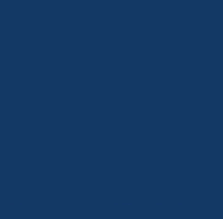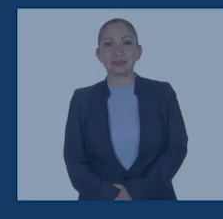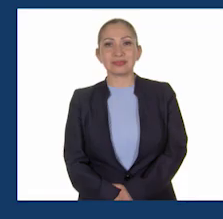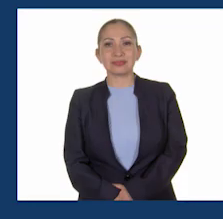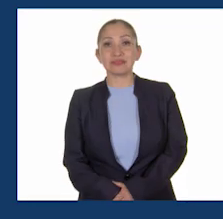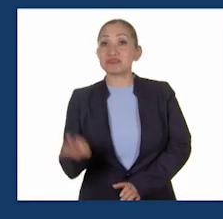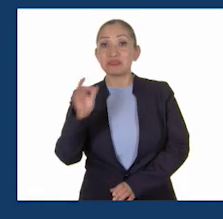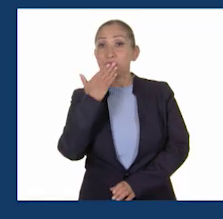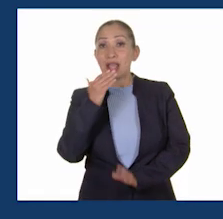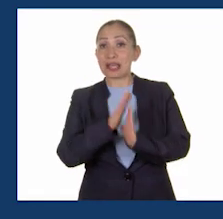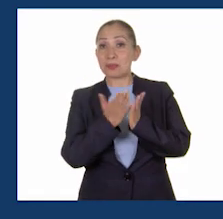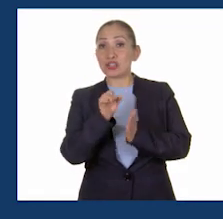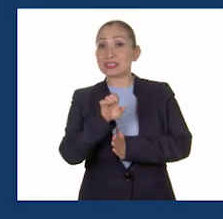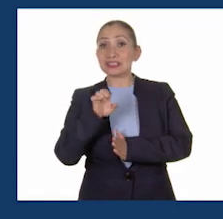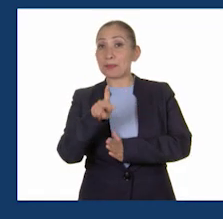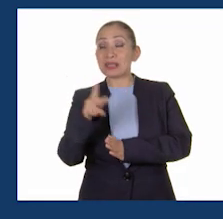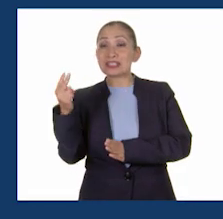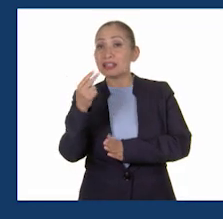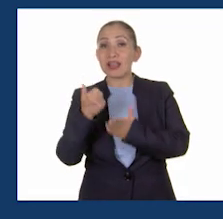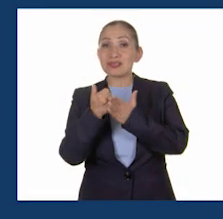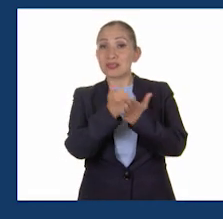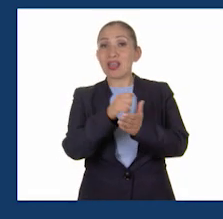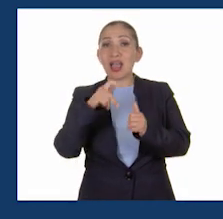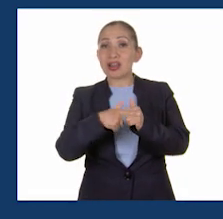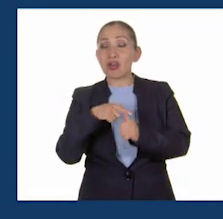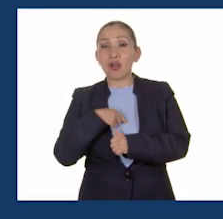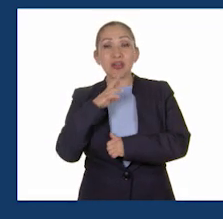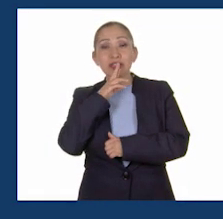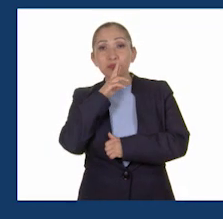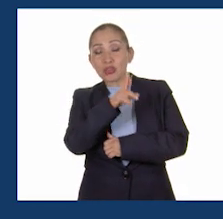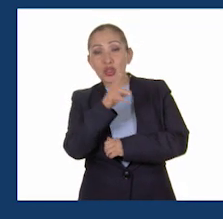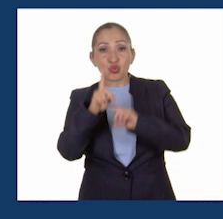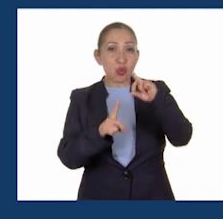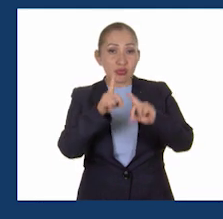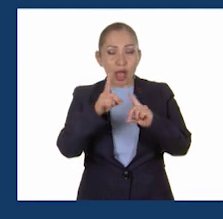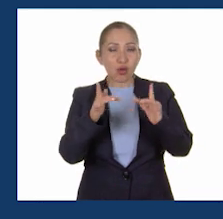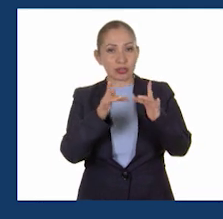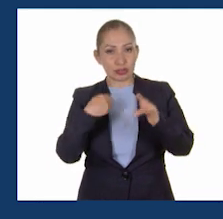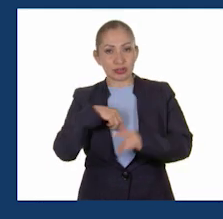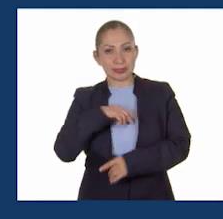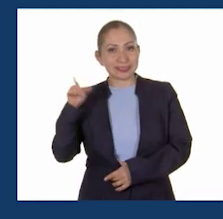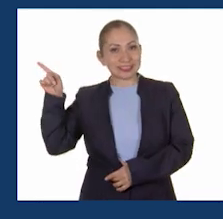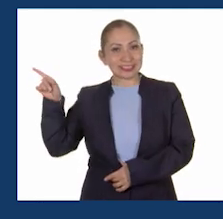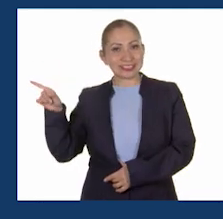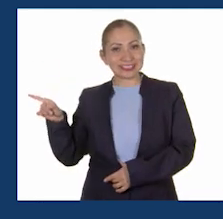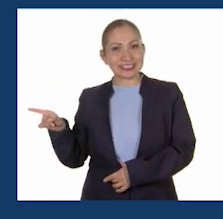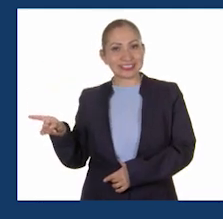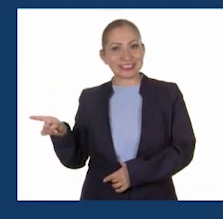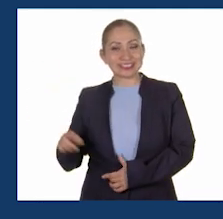Si no tienes el libro de texto o necesitas ayuda para responder las preguntas, contáctanos.